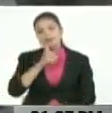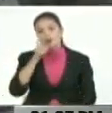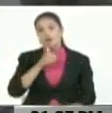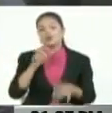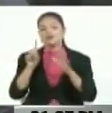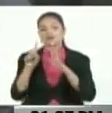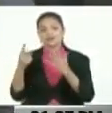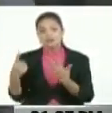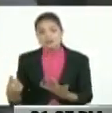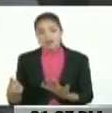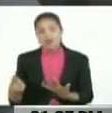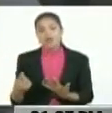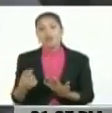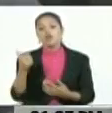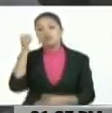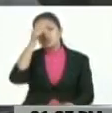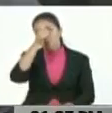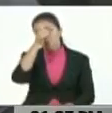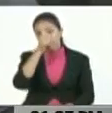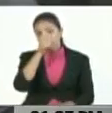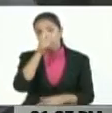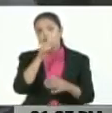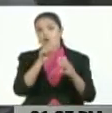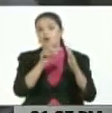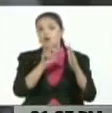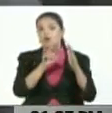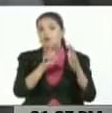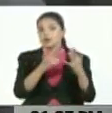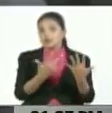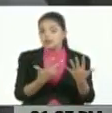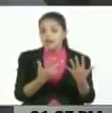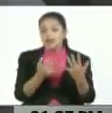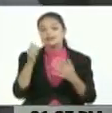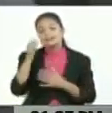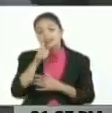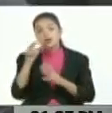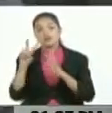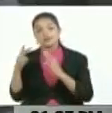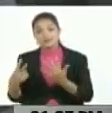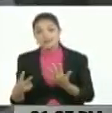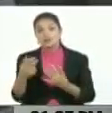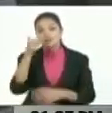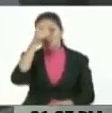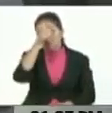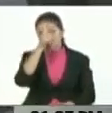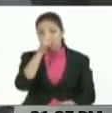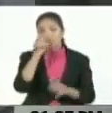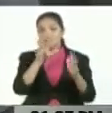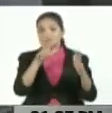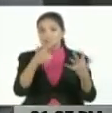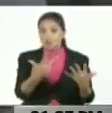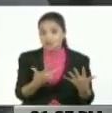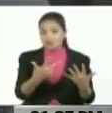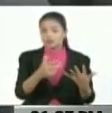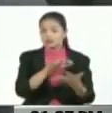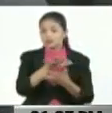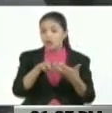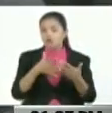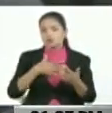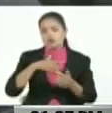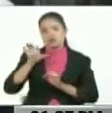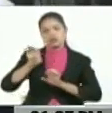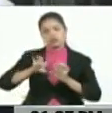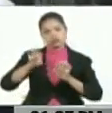16... parte del domingo 18, el sábado 17, el domingo 18, y hemos venido